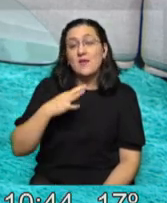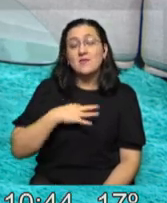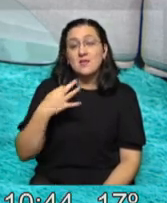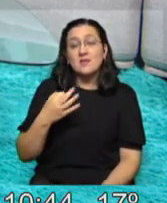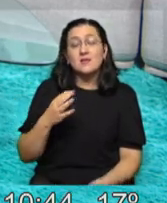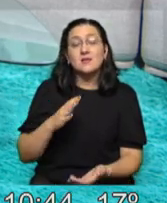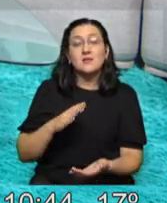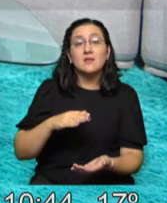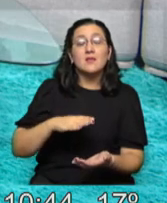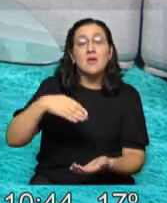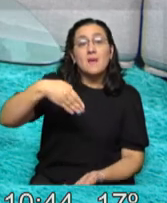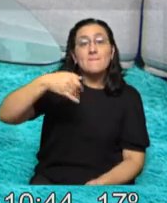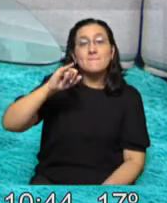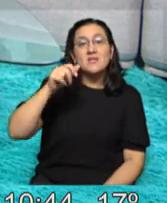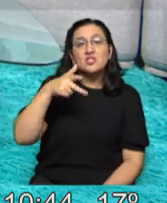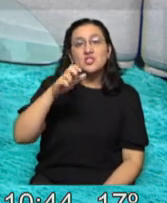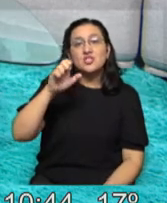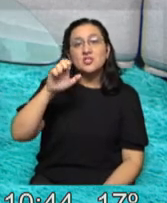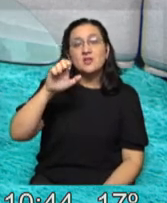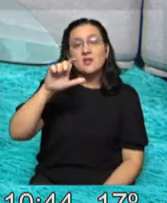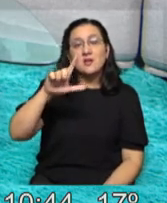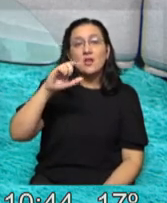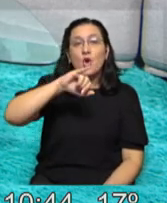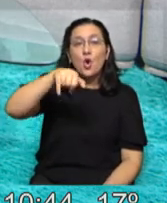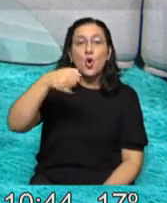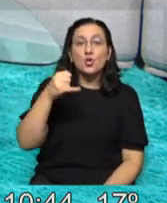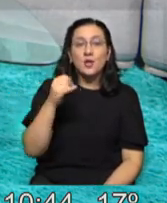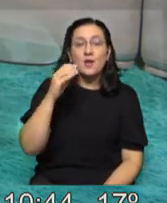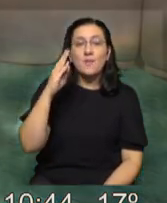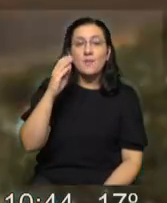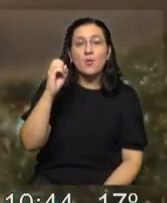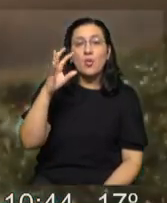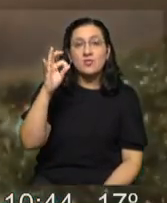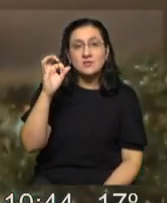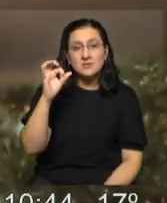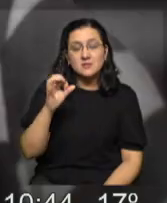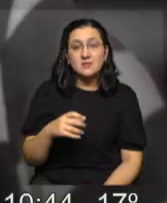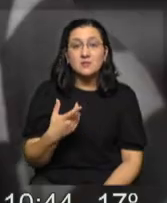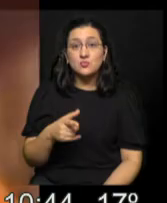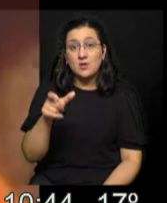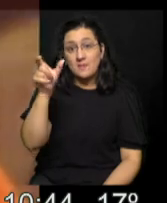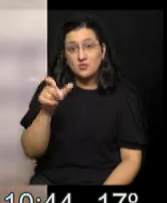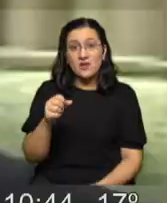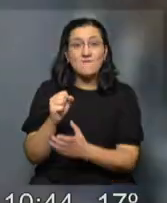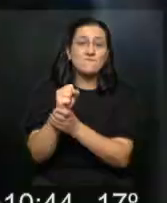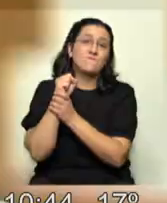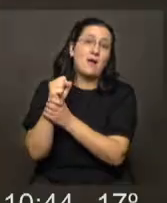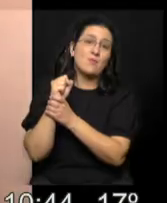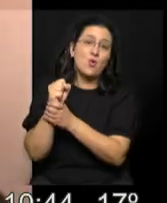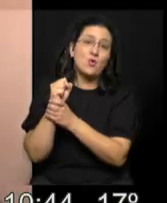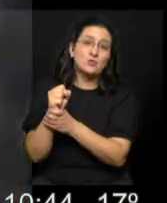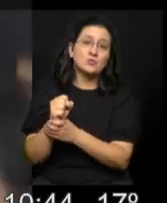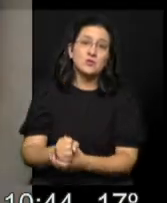J. Fox. Ha tenido una vida bastante compleja, este muchacho que es una superestrella, fundamentalmente en los 80, que